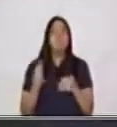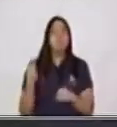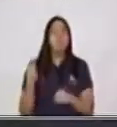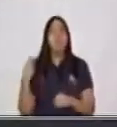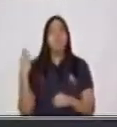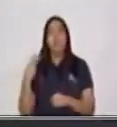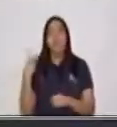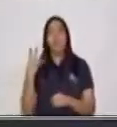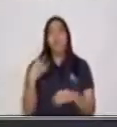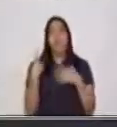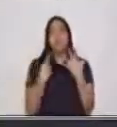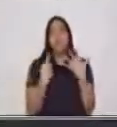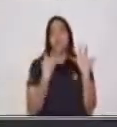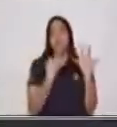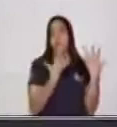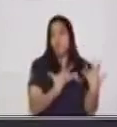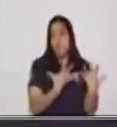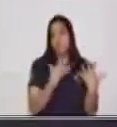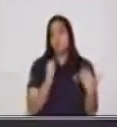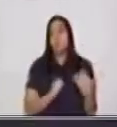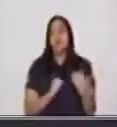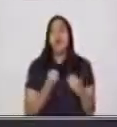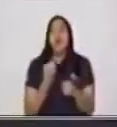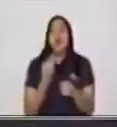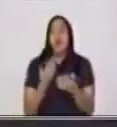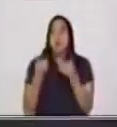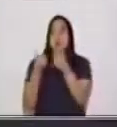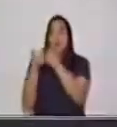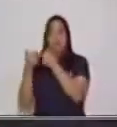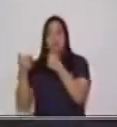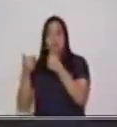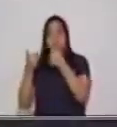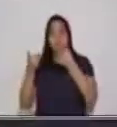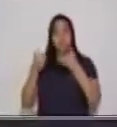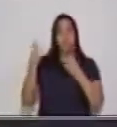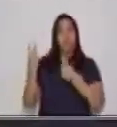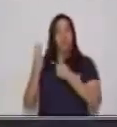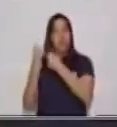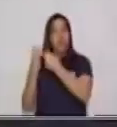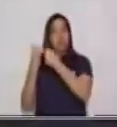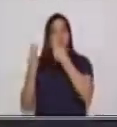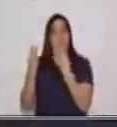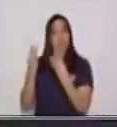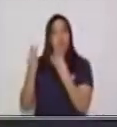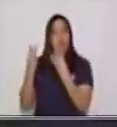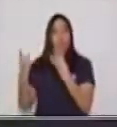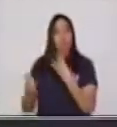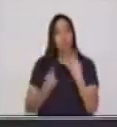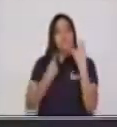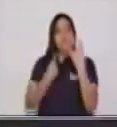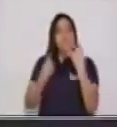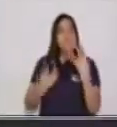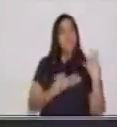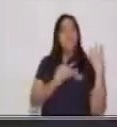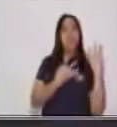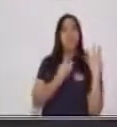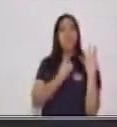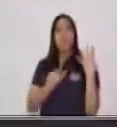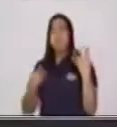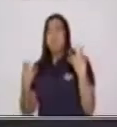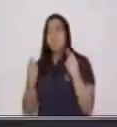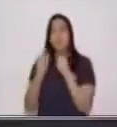2, 4, 6, 8, 10. ¿Cuánta distancia hay entre un número par y otro? No es 1, es